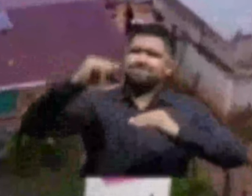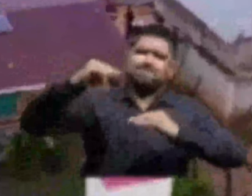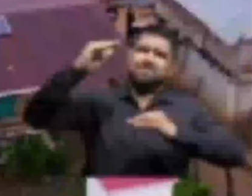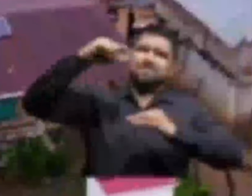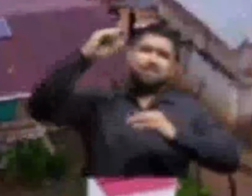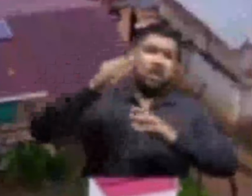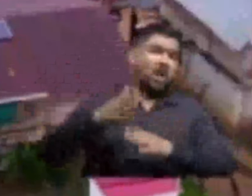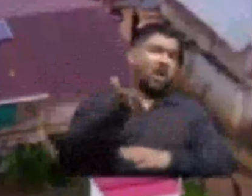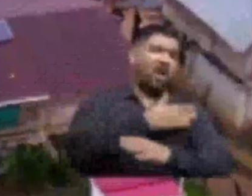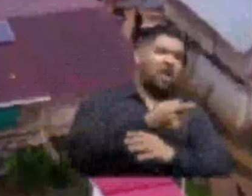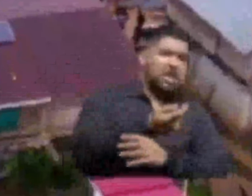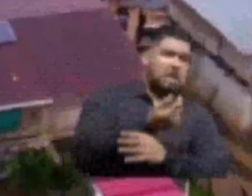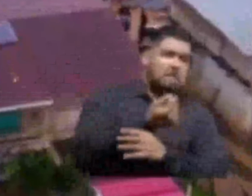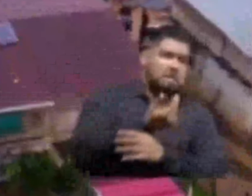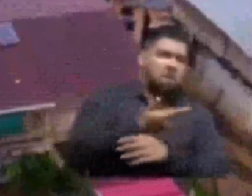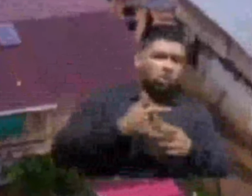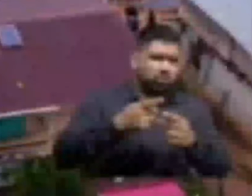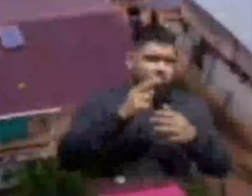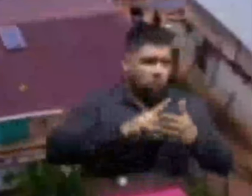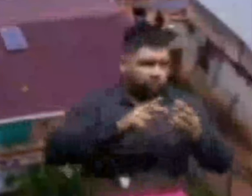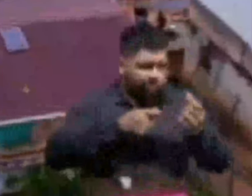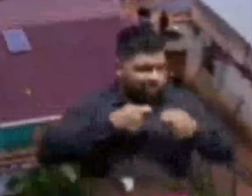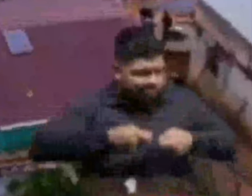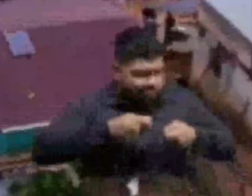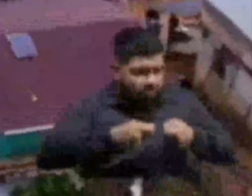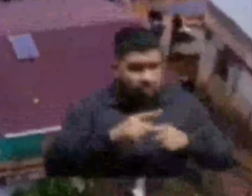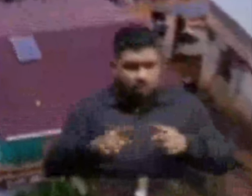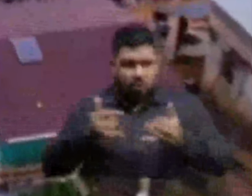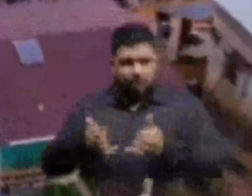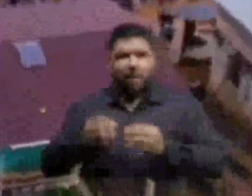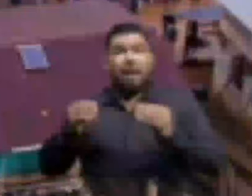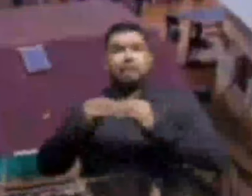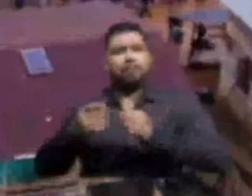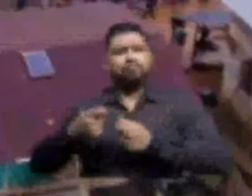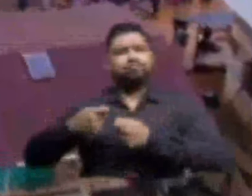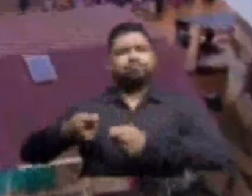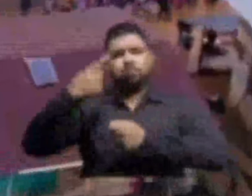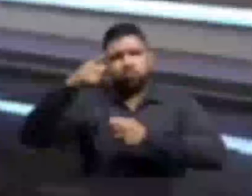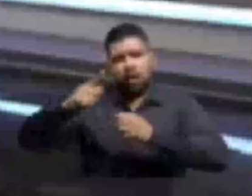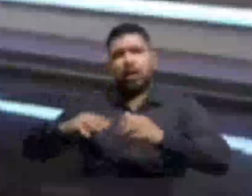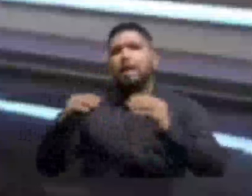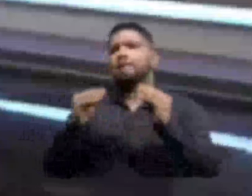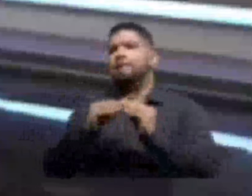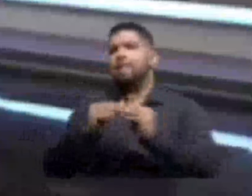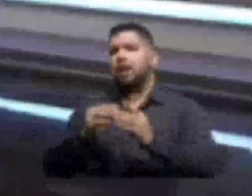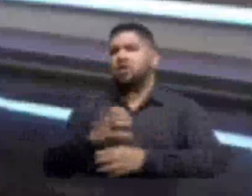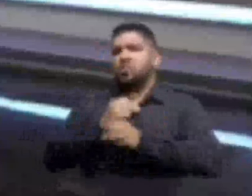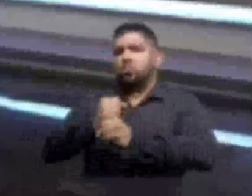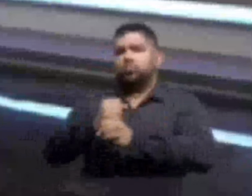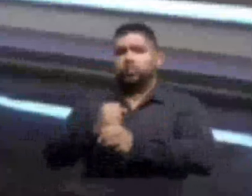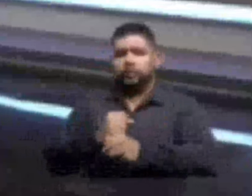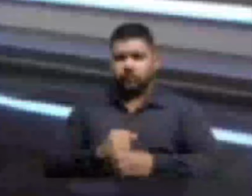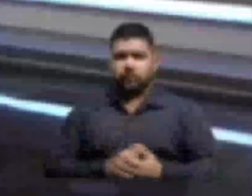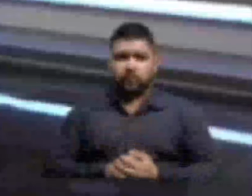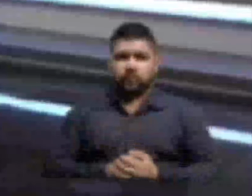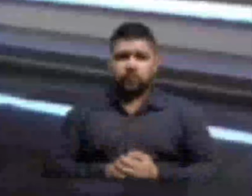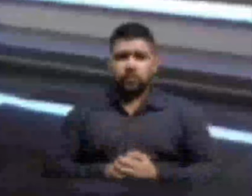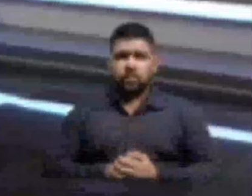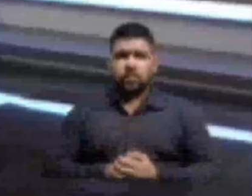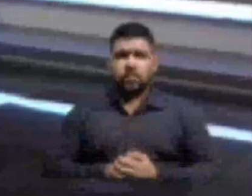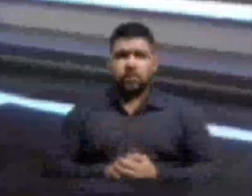hemos abocado a la administración y a la seguridad de los migrantes que pasan por pará hay un seguro que también ustedes están